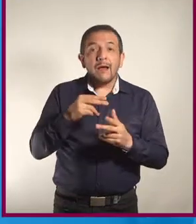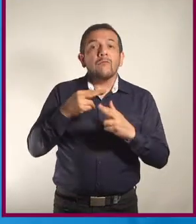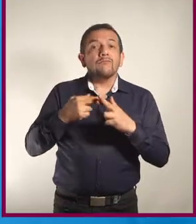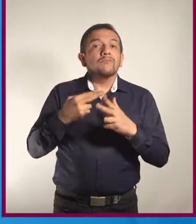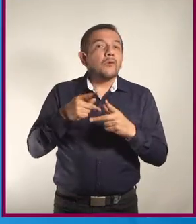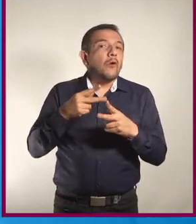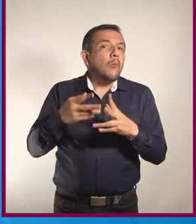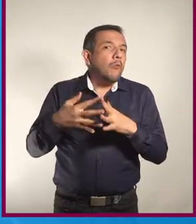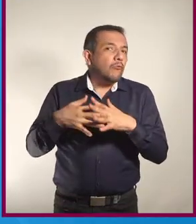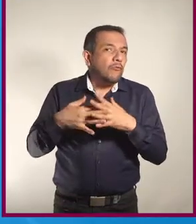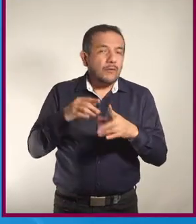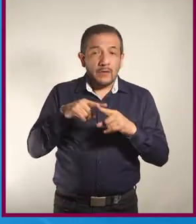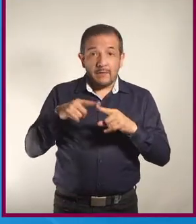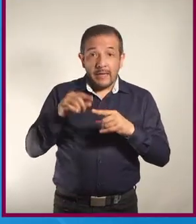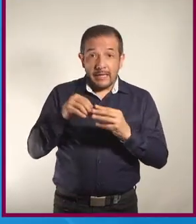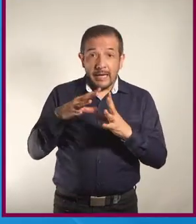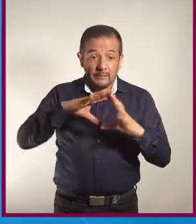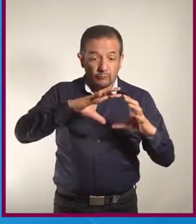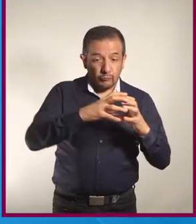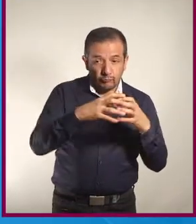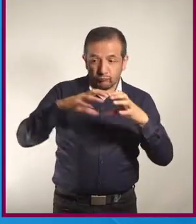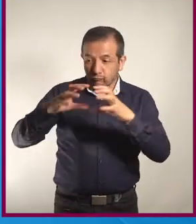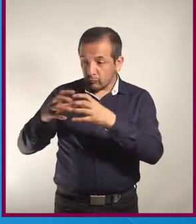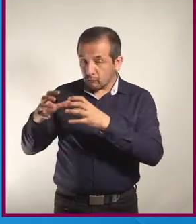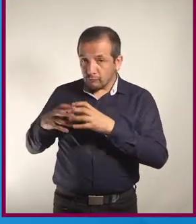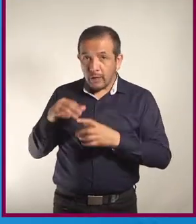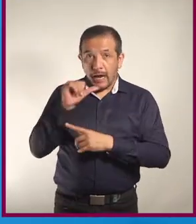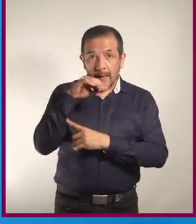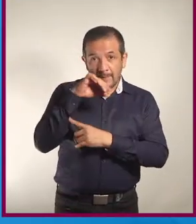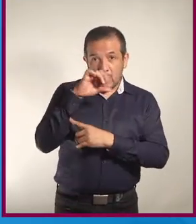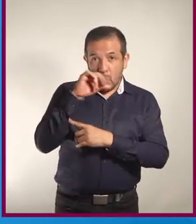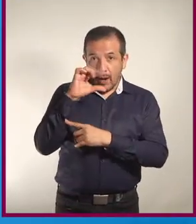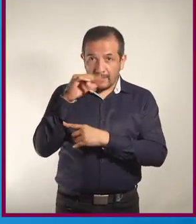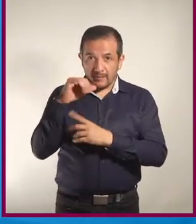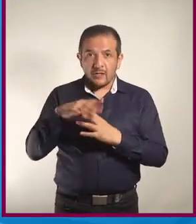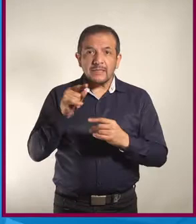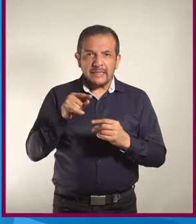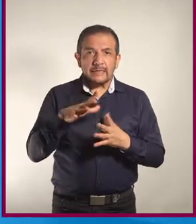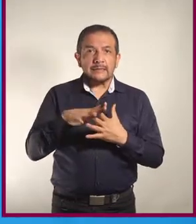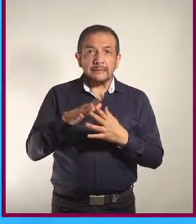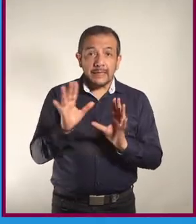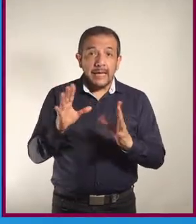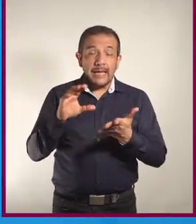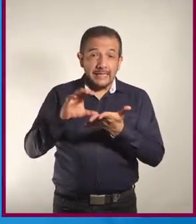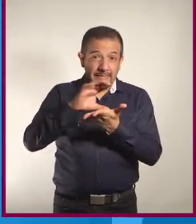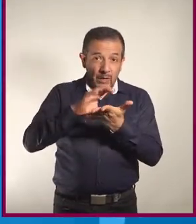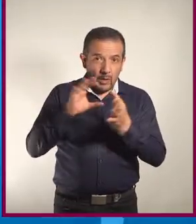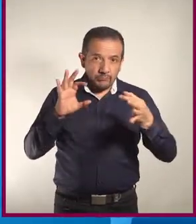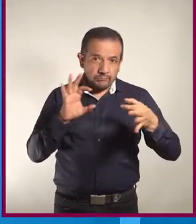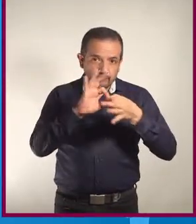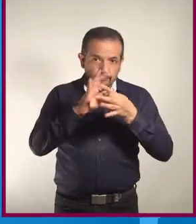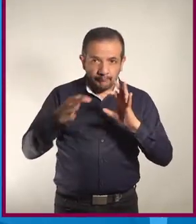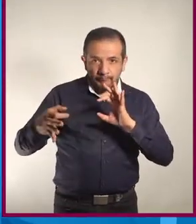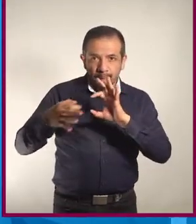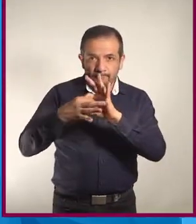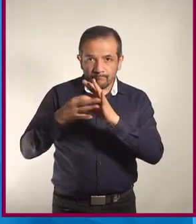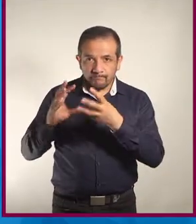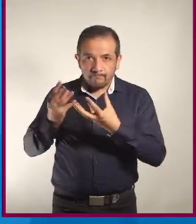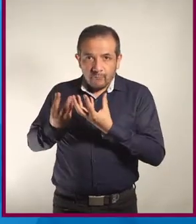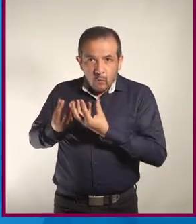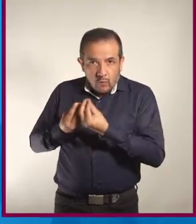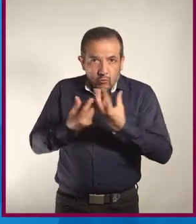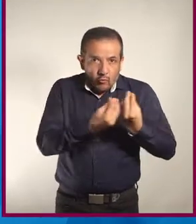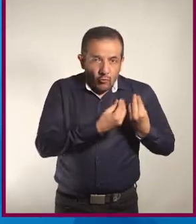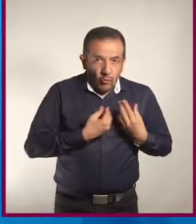proteínas están construidas por bloques de aminoácidos. Los aminoácidos son los compuestos que, al combinarse, forman